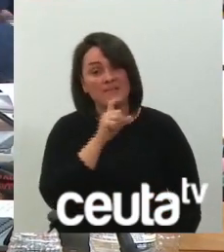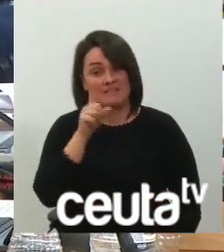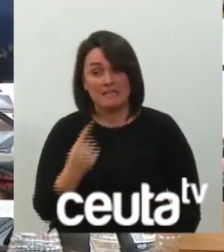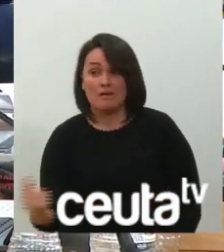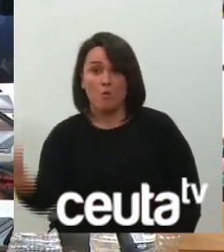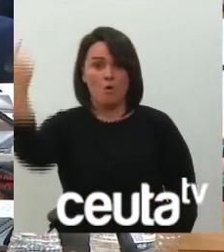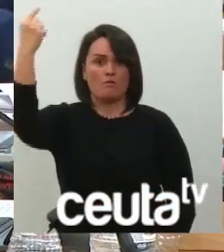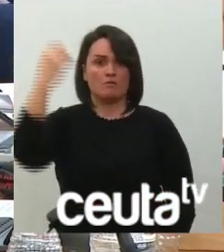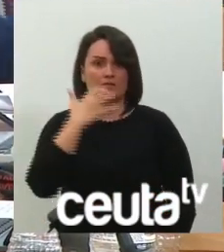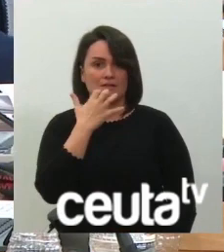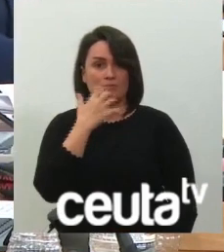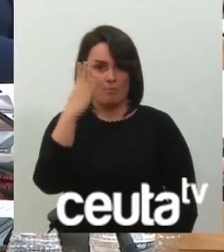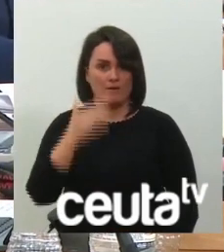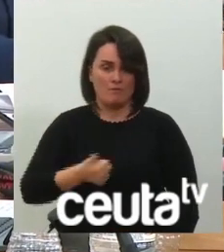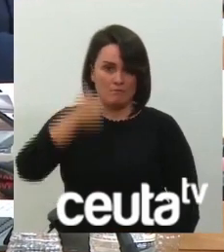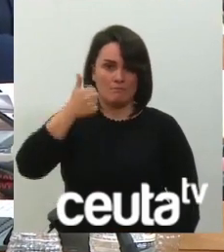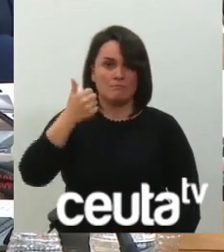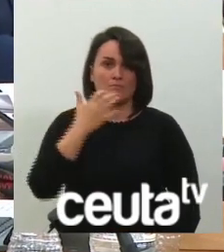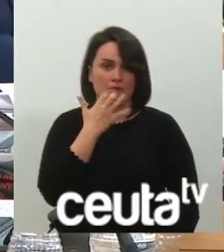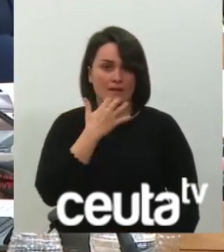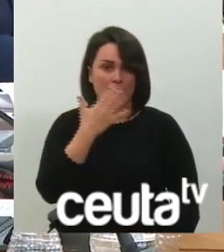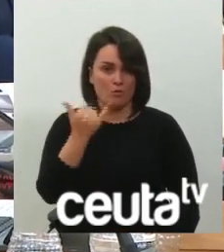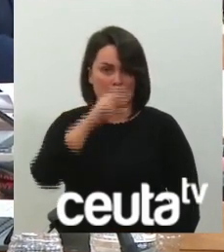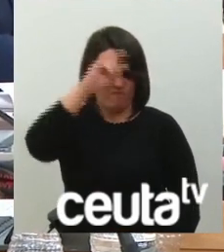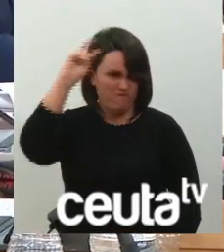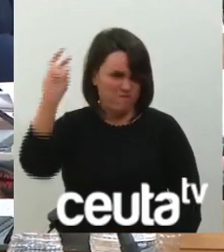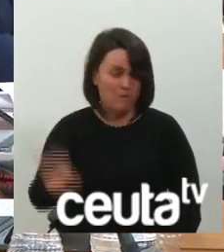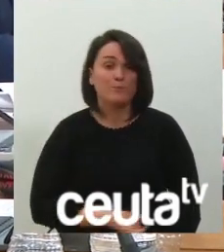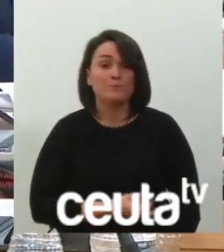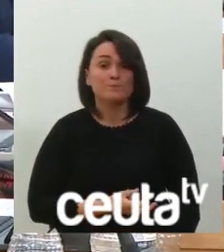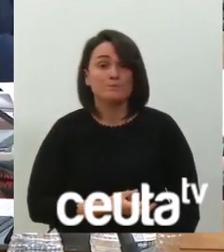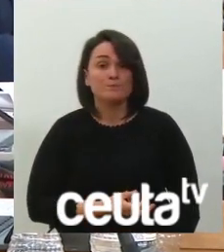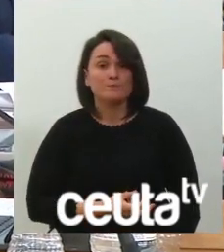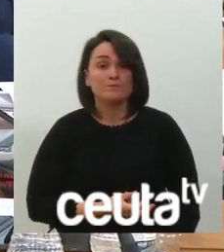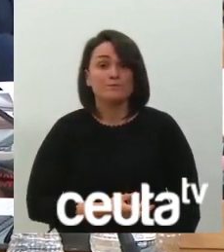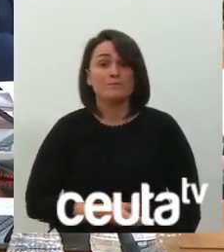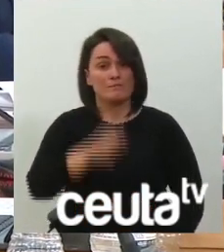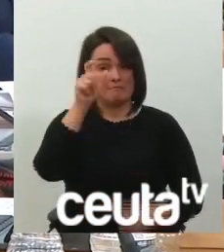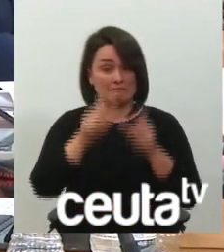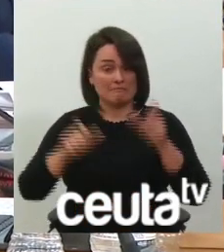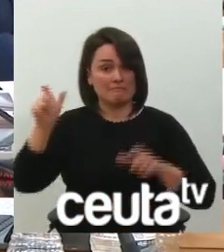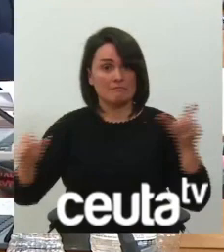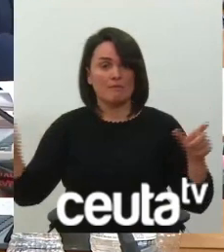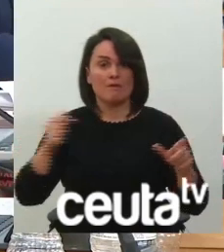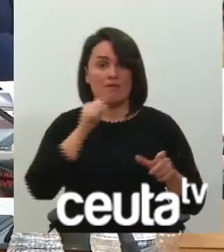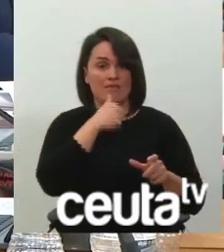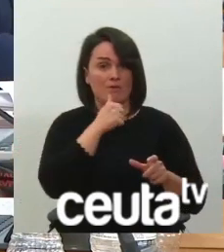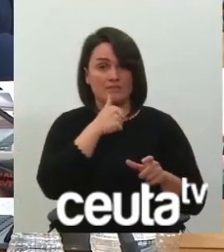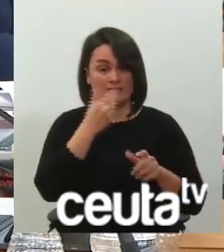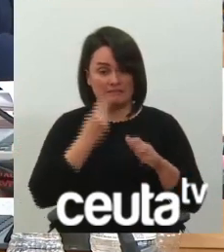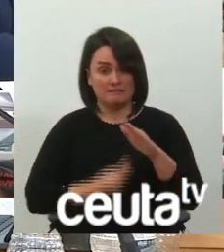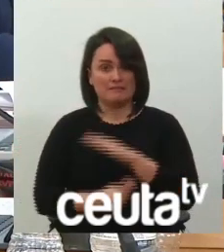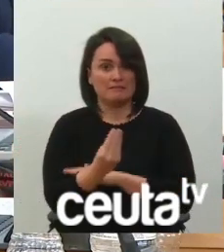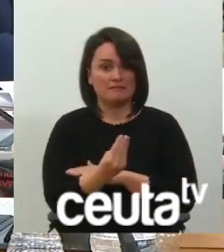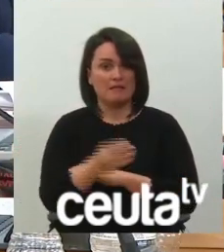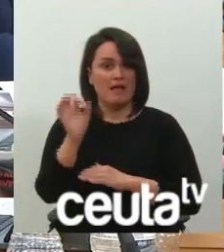pueden acceder a ceuta por lo tanto hay muchos ceutíes o hijos nietos de ese útiles que ni se